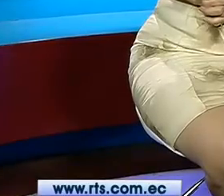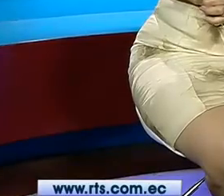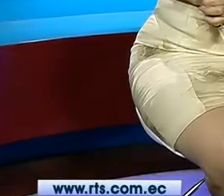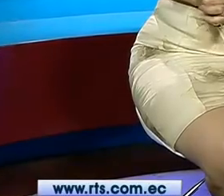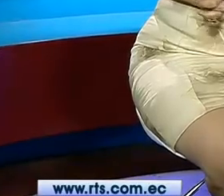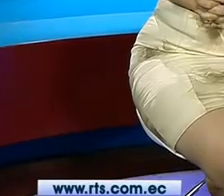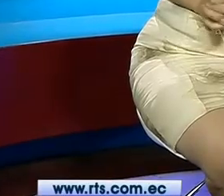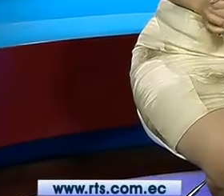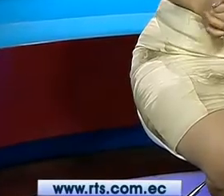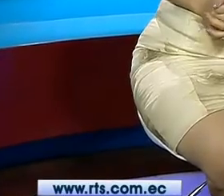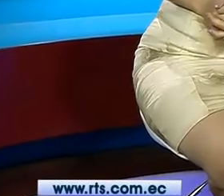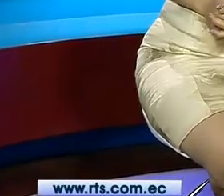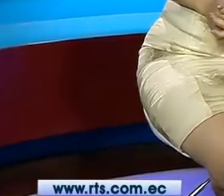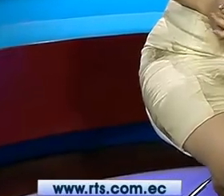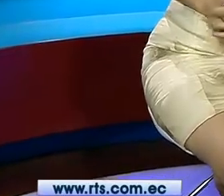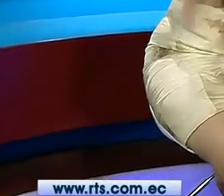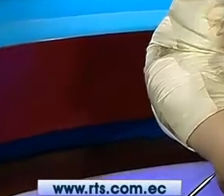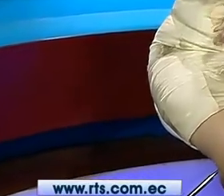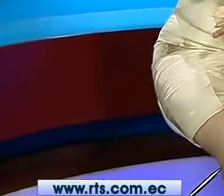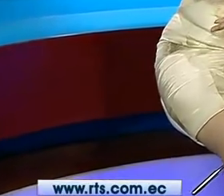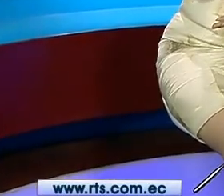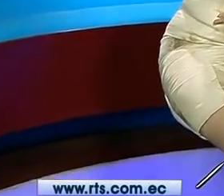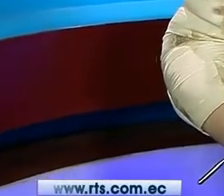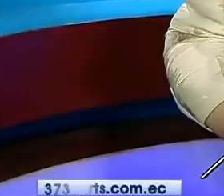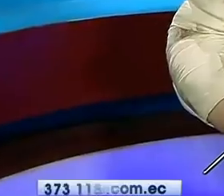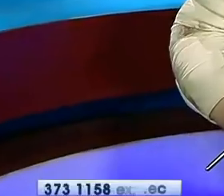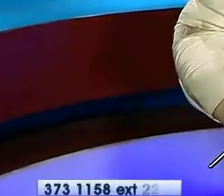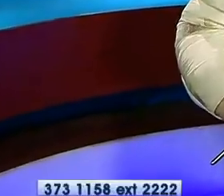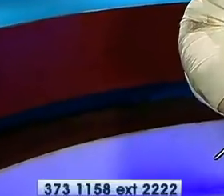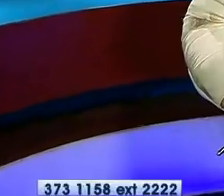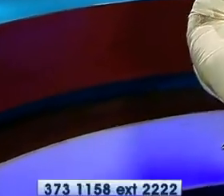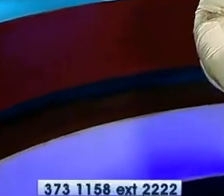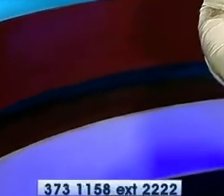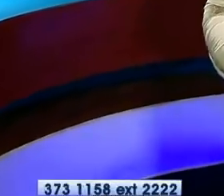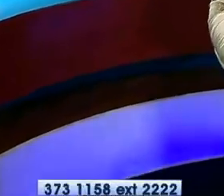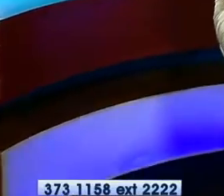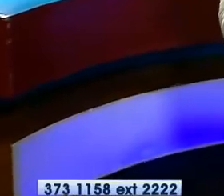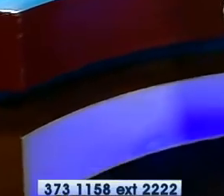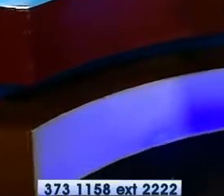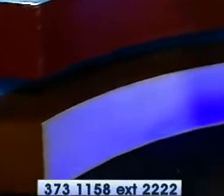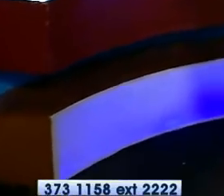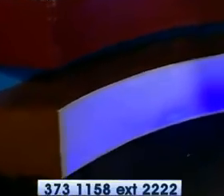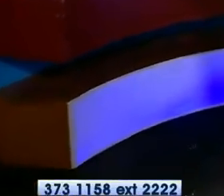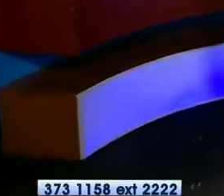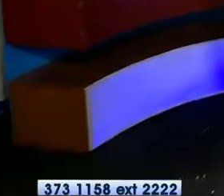con Hugo Gavilanes y Rosalena Vázquez. De nuestra parte es todo. Que tengan un bendecido inicio de semana.